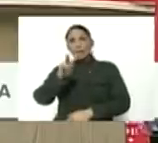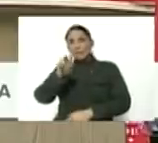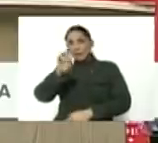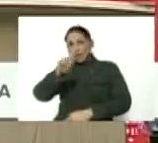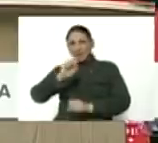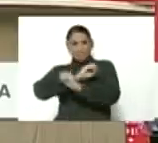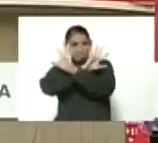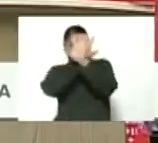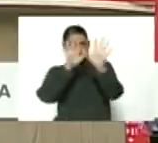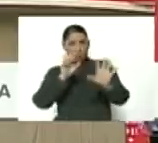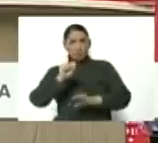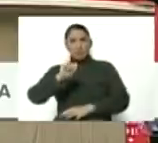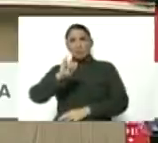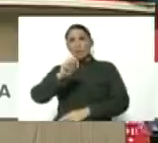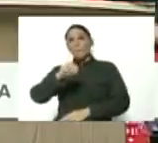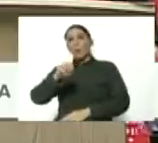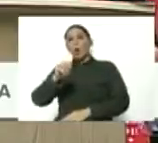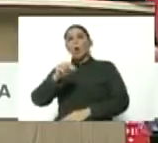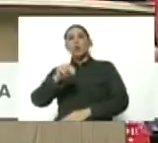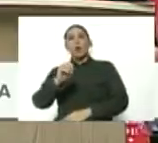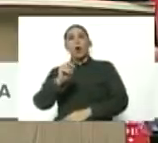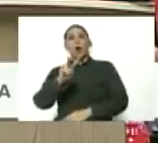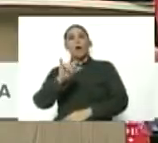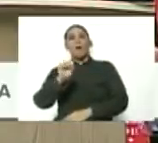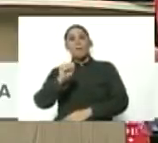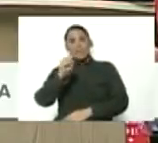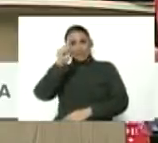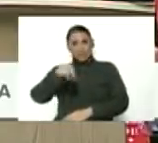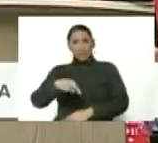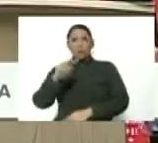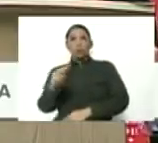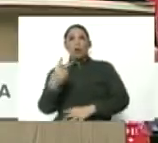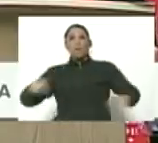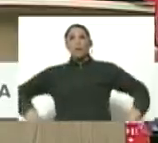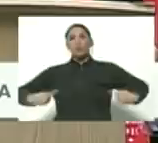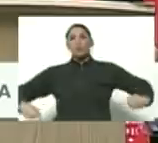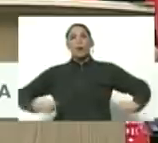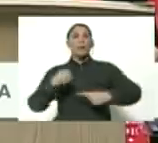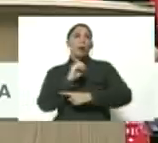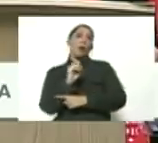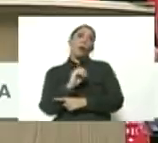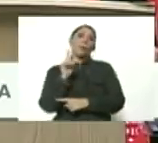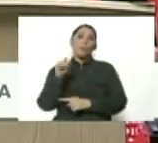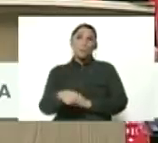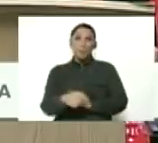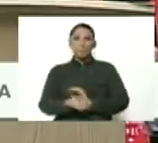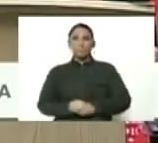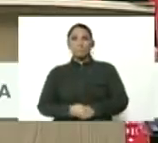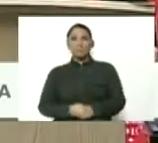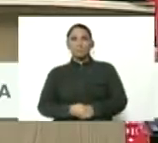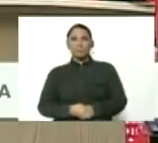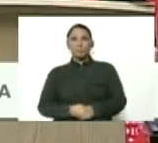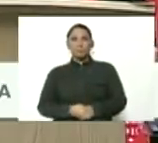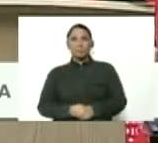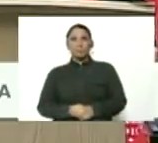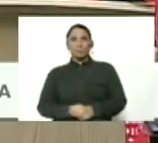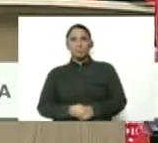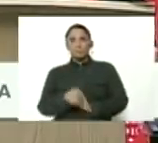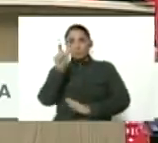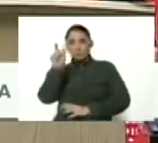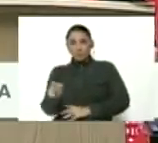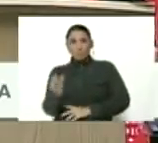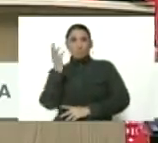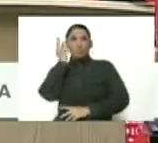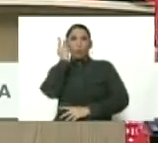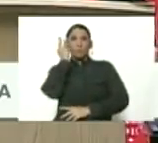la relación de Iván Simonovic con narcotraficante, como es el caso de Doble Rueda, o como es el caso de Socorro